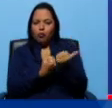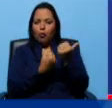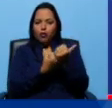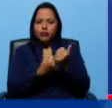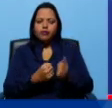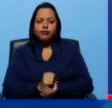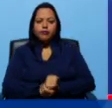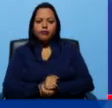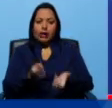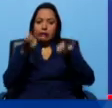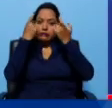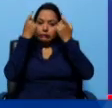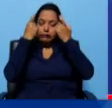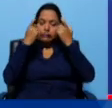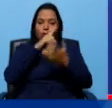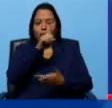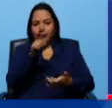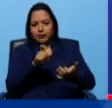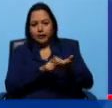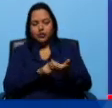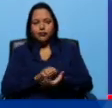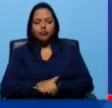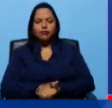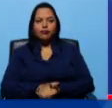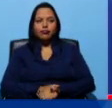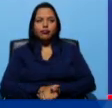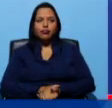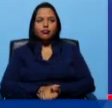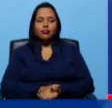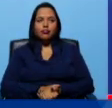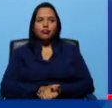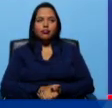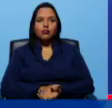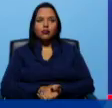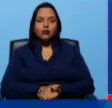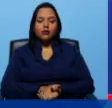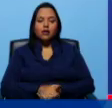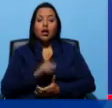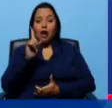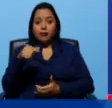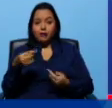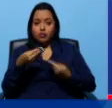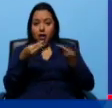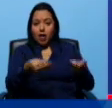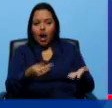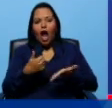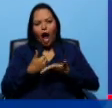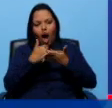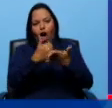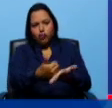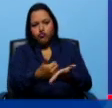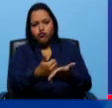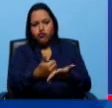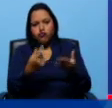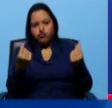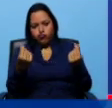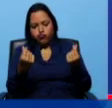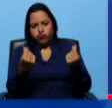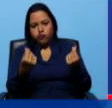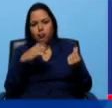la formación integral y entregar al magisterio becas para